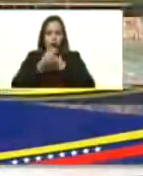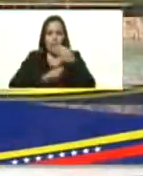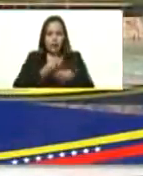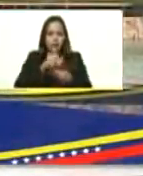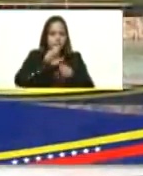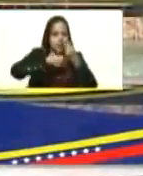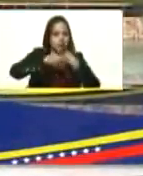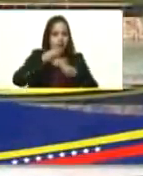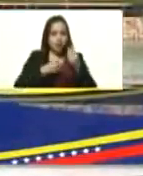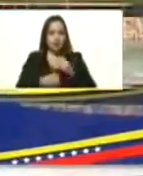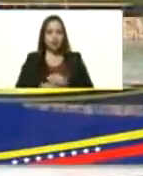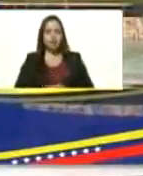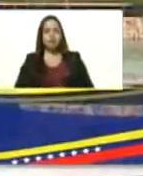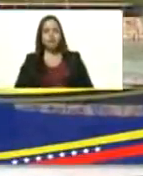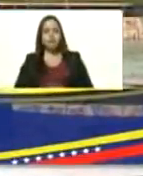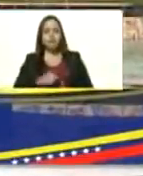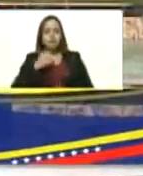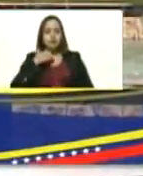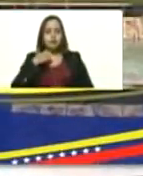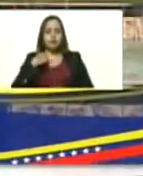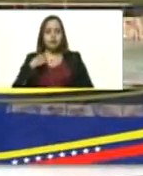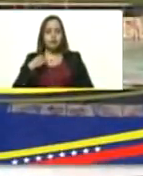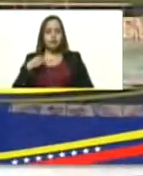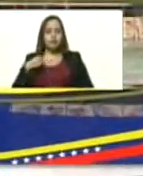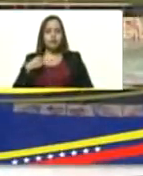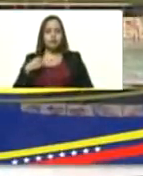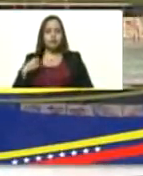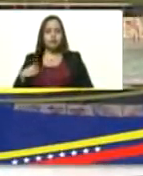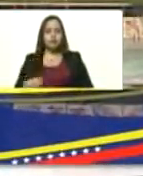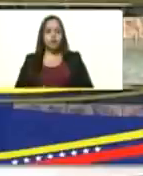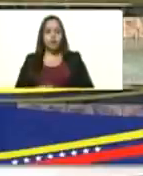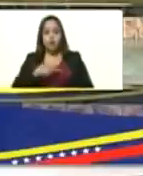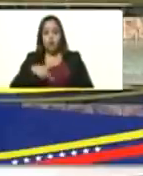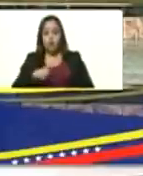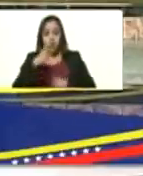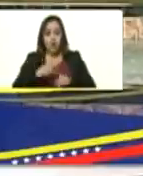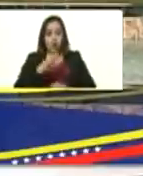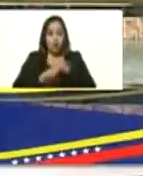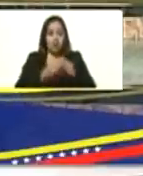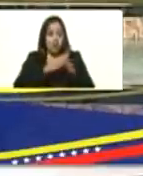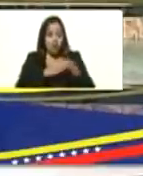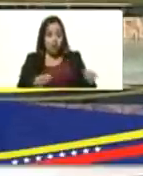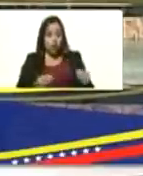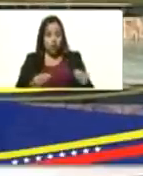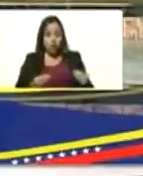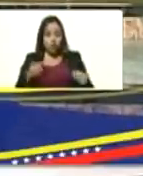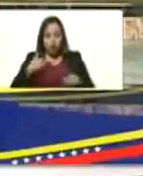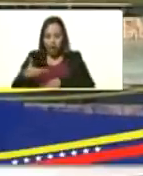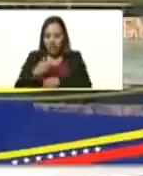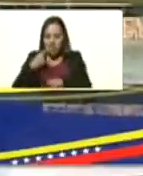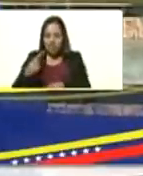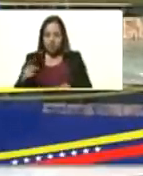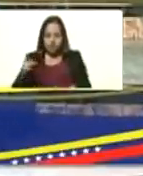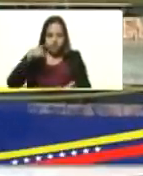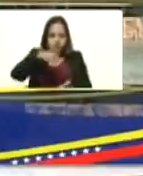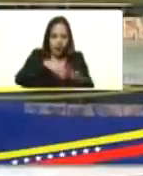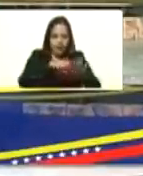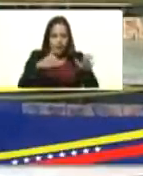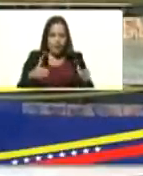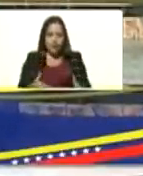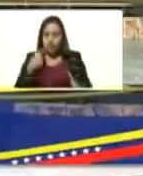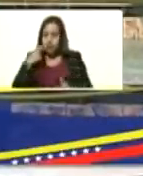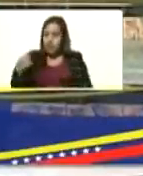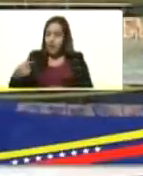de alimentos sólo tenemos que producirlo todo le estaba diciendo al llegar aquí a esta mesa le estaba diciendo el ministro de agricultura